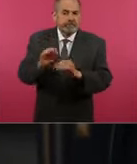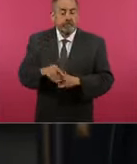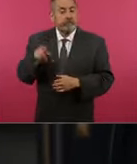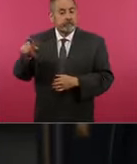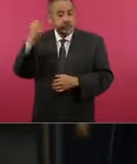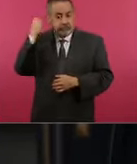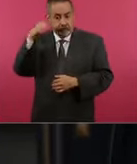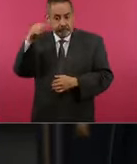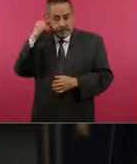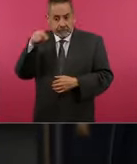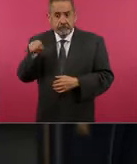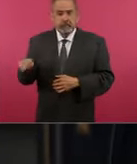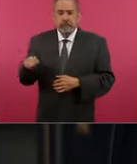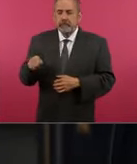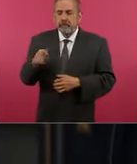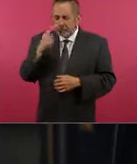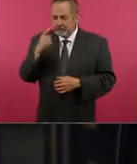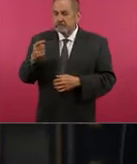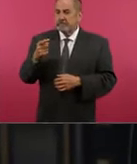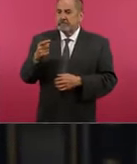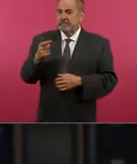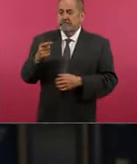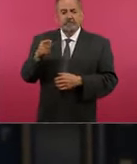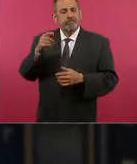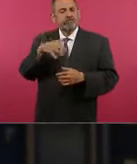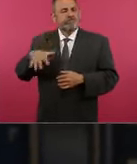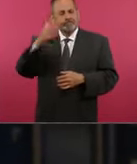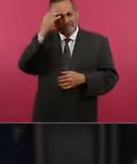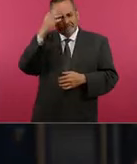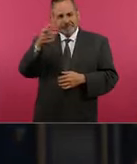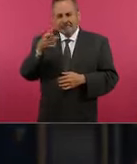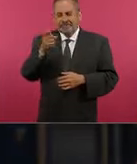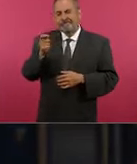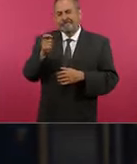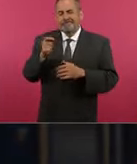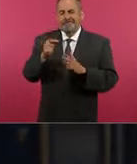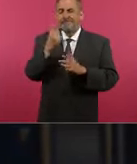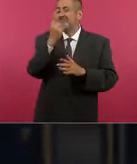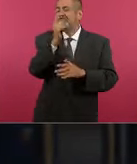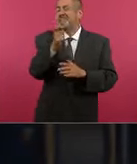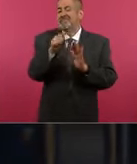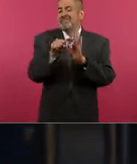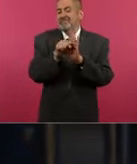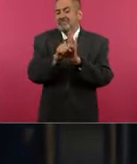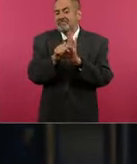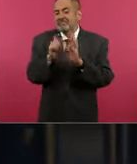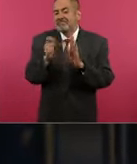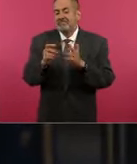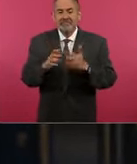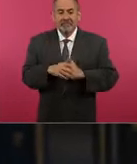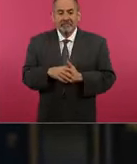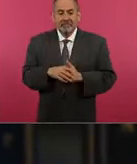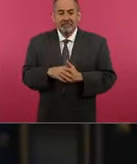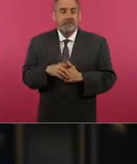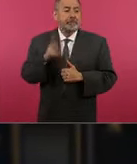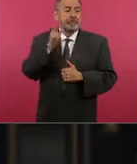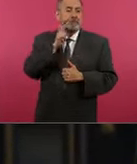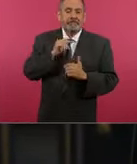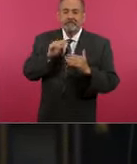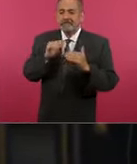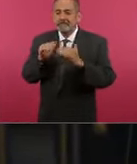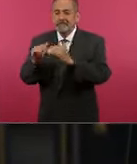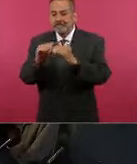este desarrollo provoca un fenómeno por todos conocidos negativo en cuanto a que se estandarizan los precios